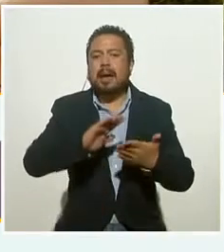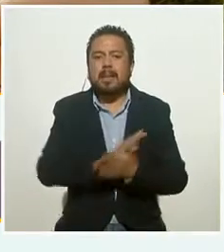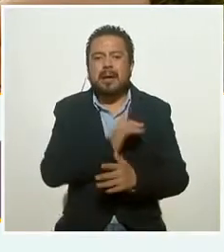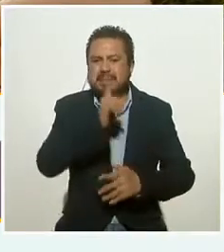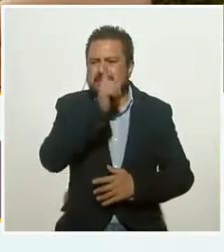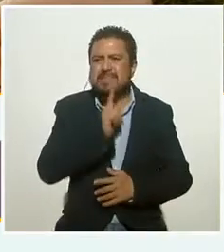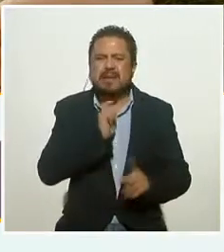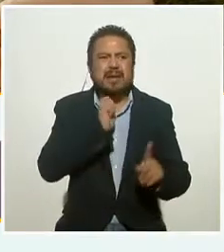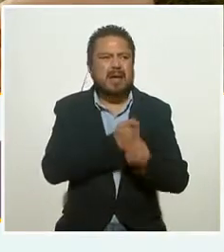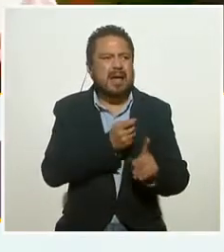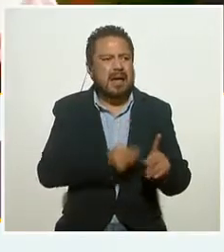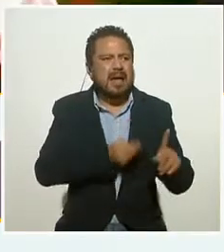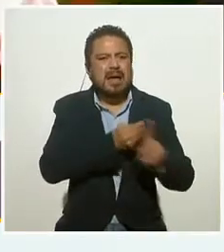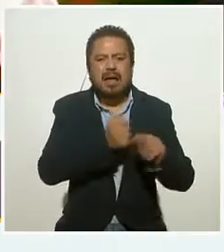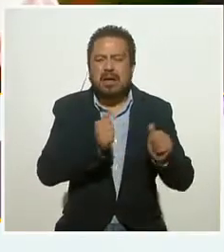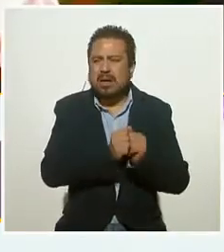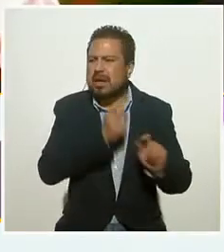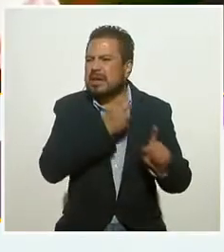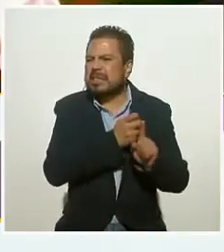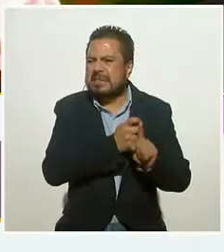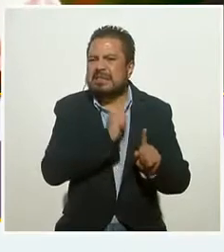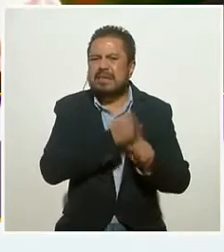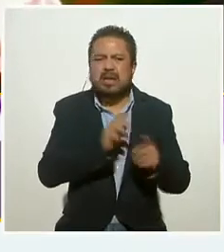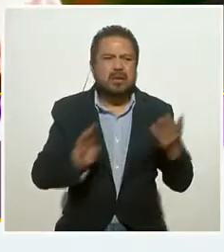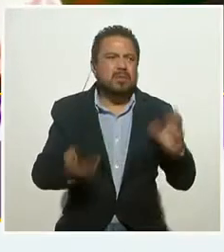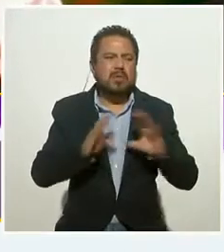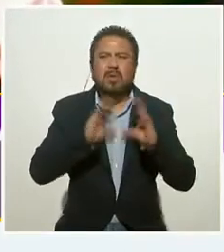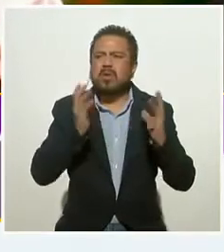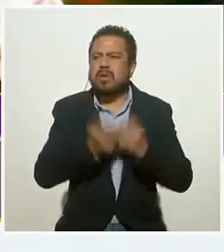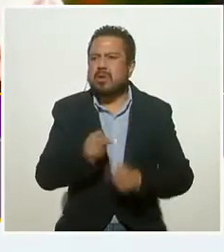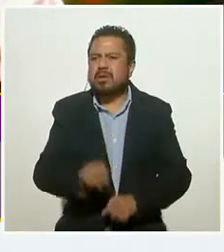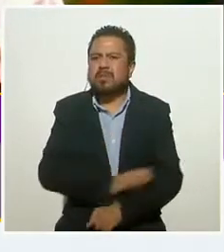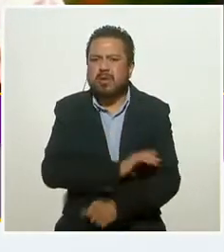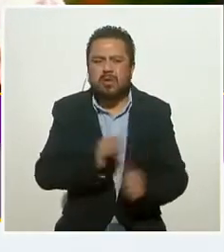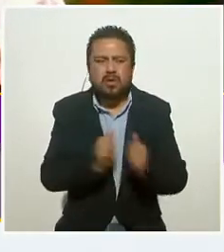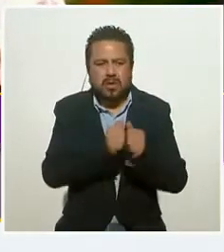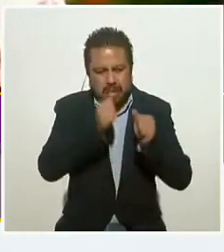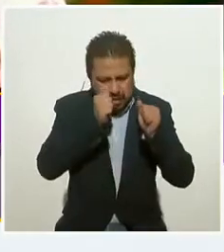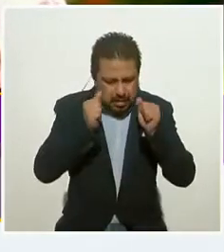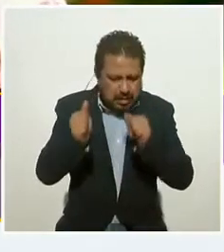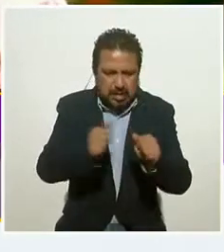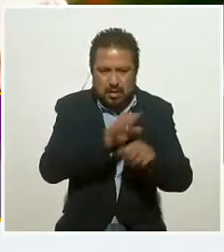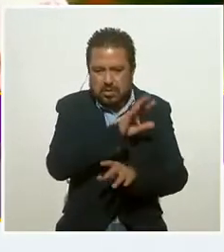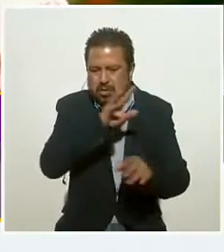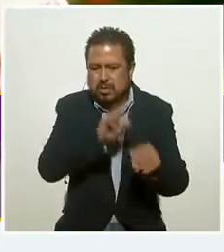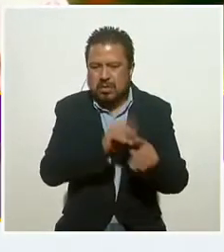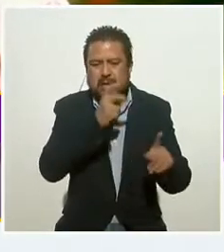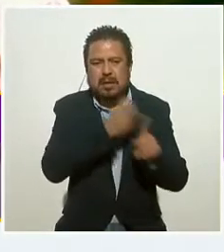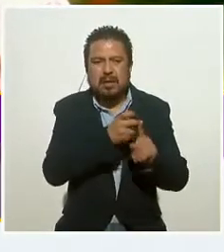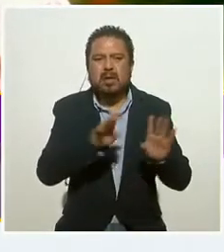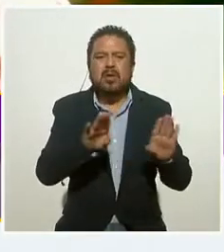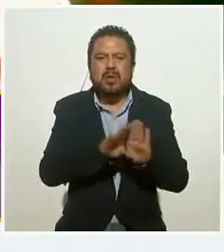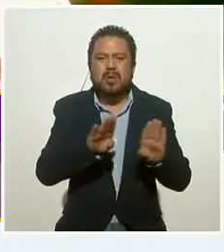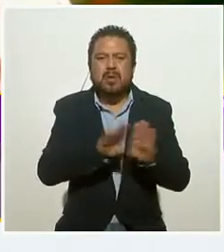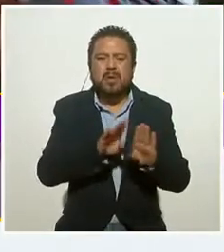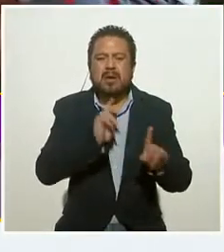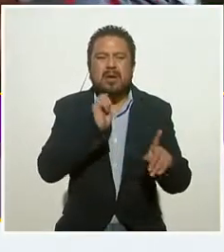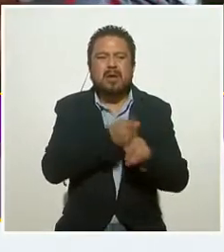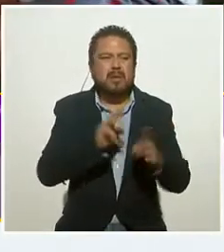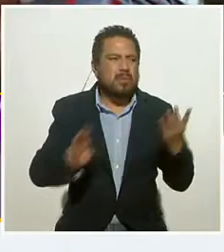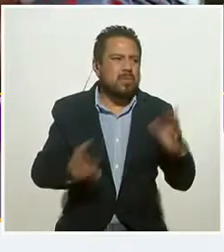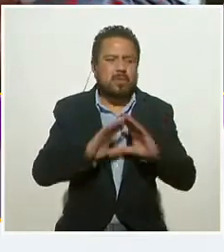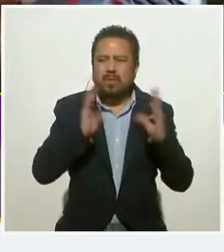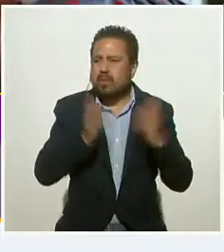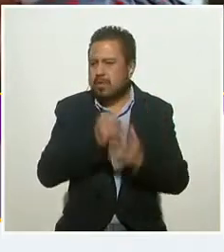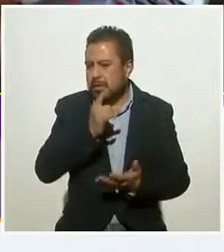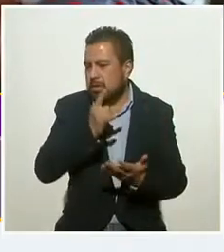mito que, bueno, esto sería como el mundo de las emociones, de la atención y de todo esto, como que es un mundo que solamente